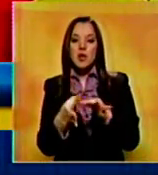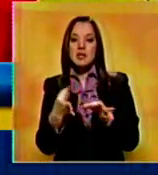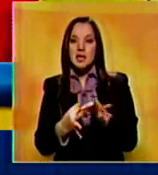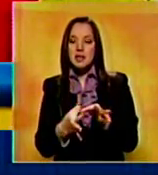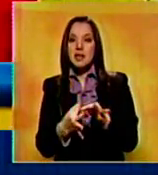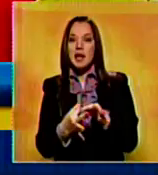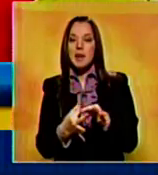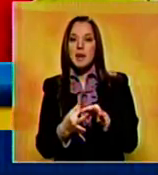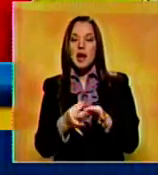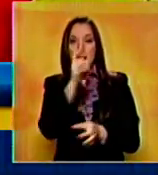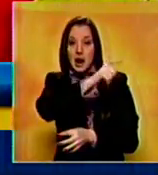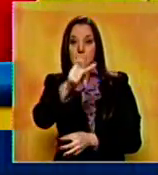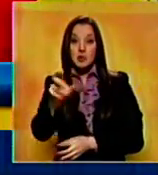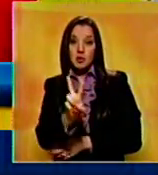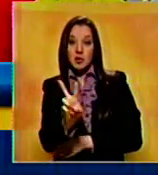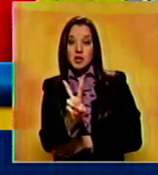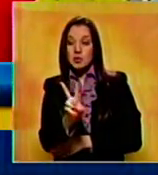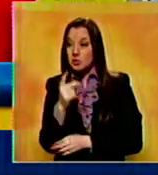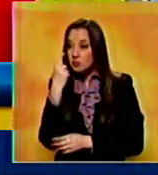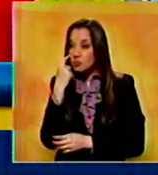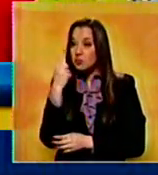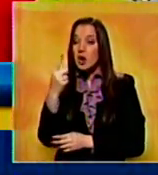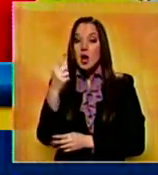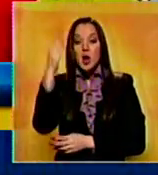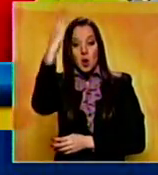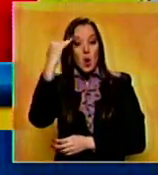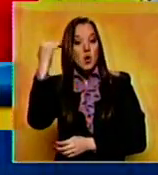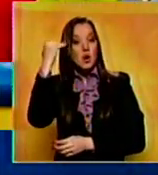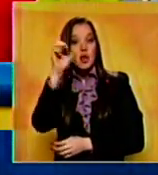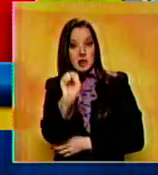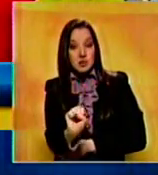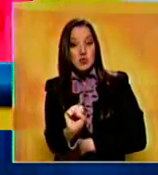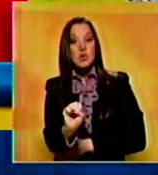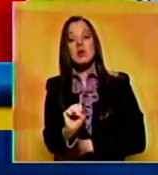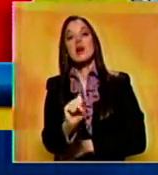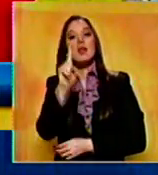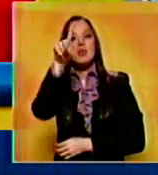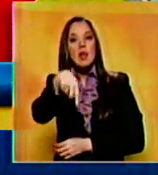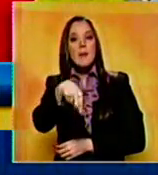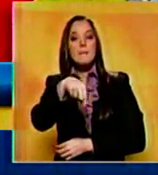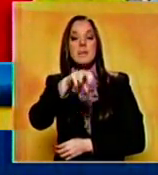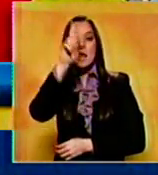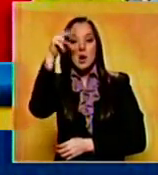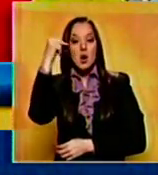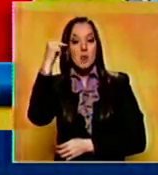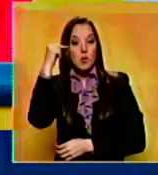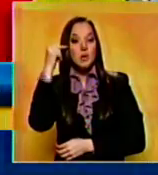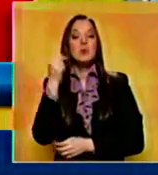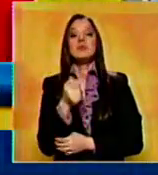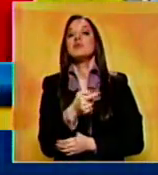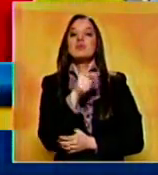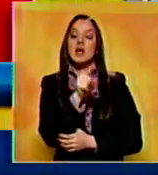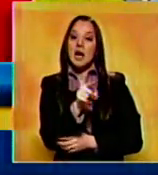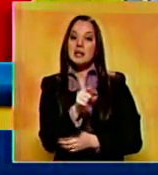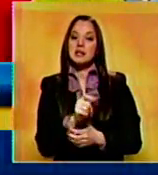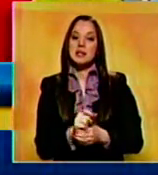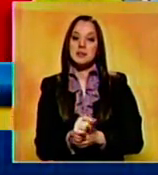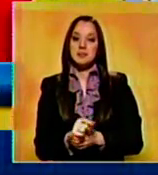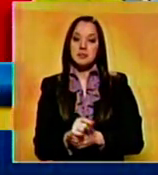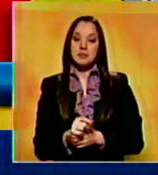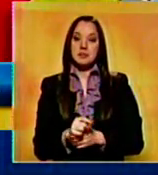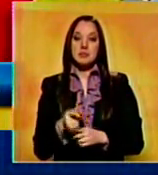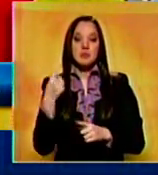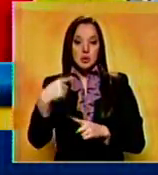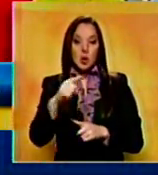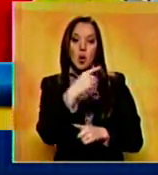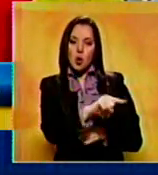los criollos se las verán con Corea del Sur y el 9 de ese mismo mes ante Japón. En la convocatoria destaca el llamado a Rafael Acosta, Gabriel Sichero, Ángel